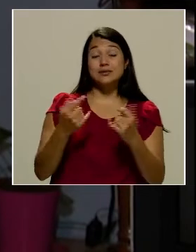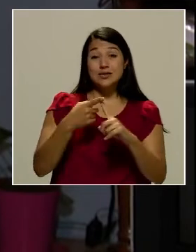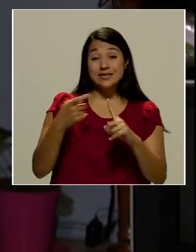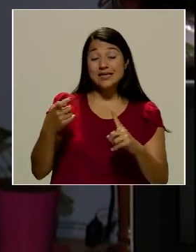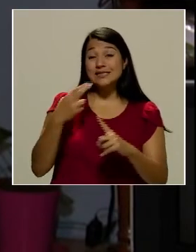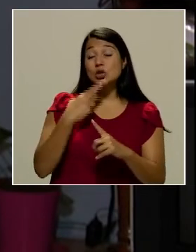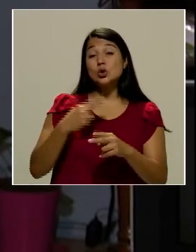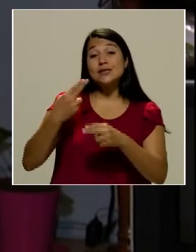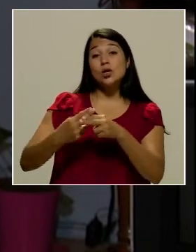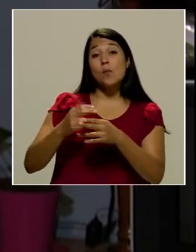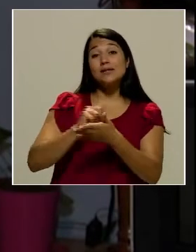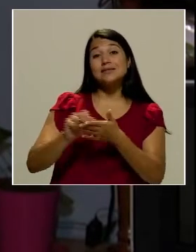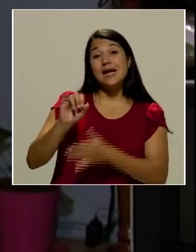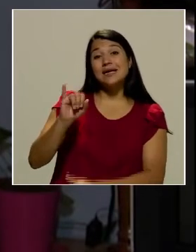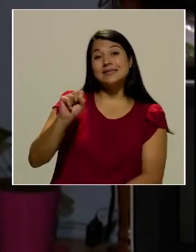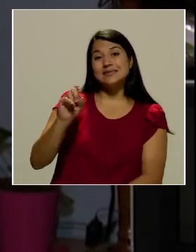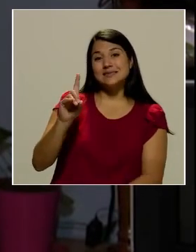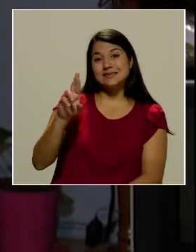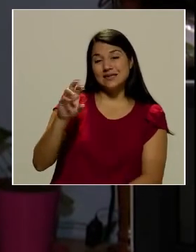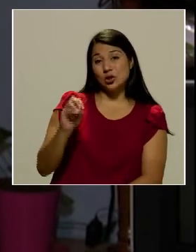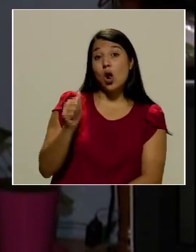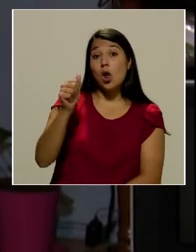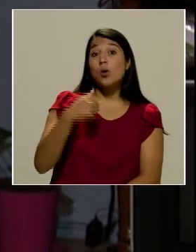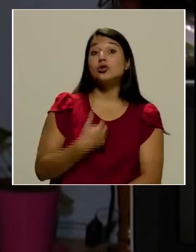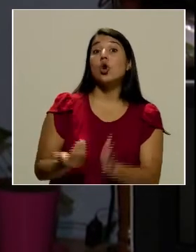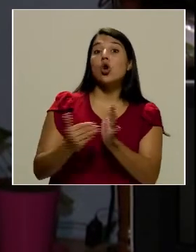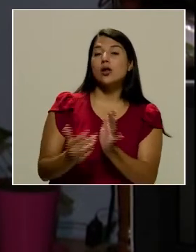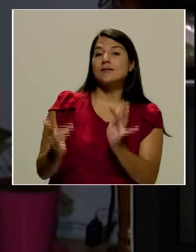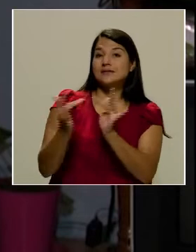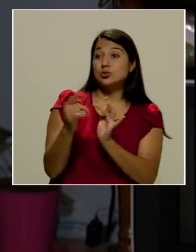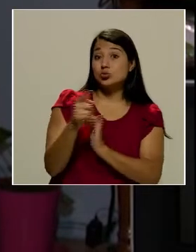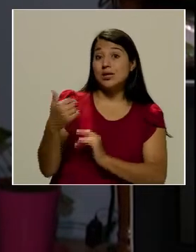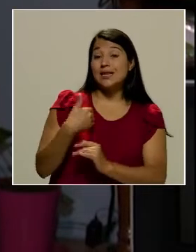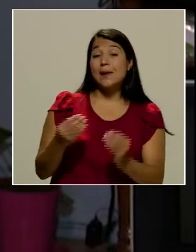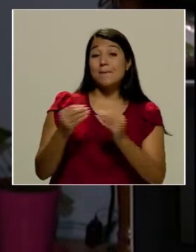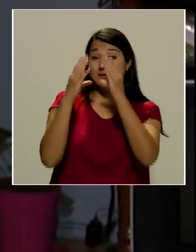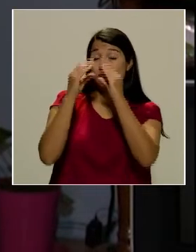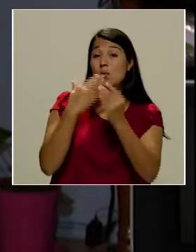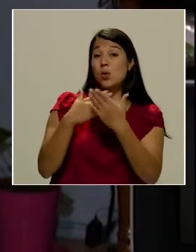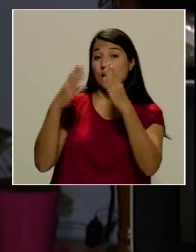Nombre de San Isidro de Alajuela. Vuelvo con usted al estudio principal donde tiene más información. Buenas noches.